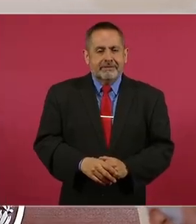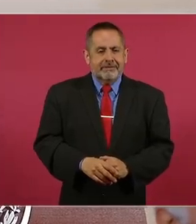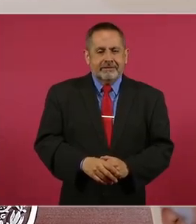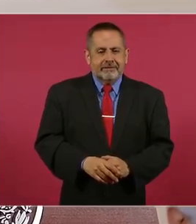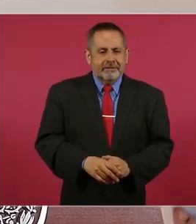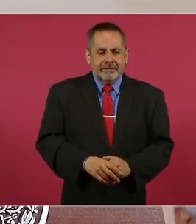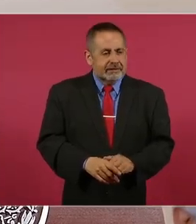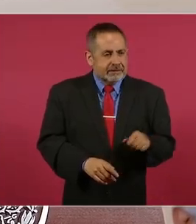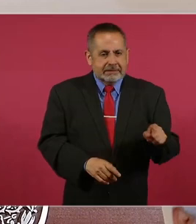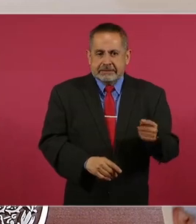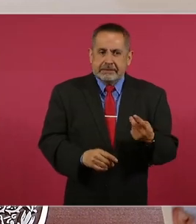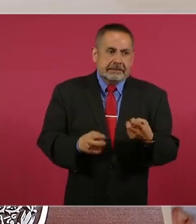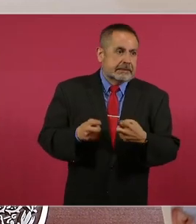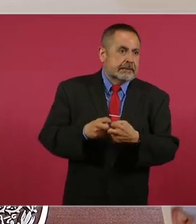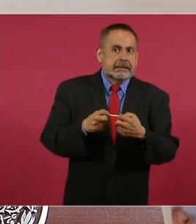es mucho el nerviosismo.